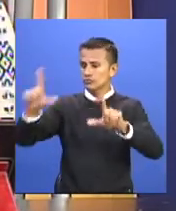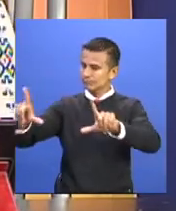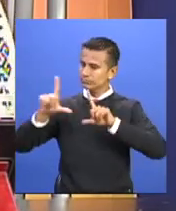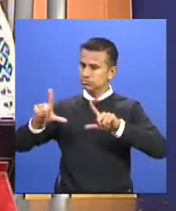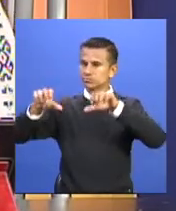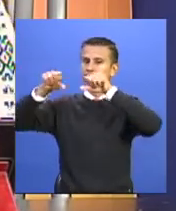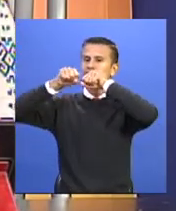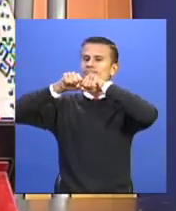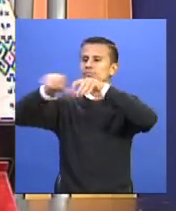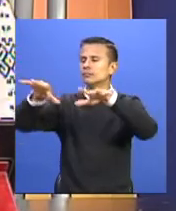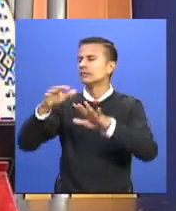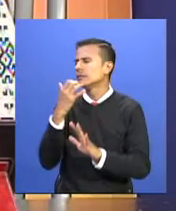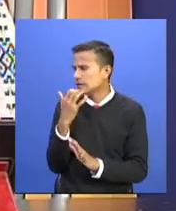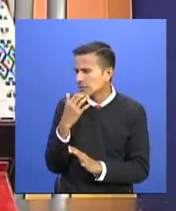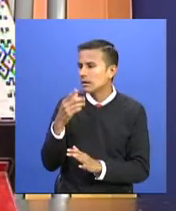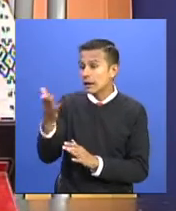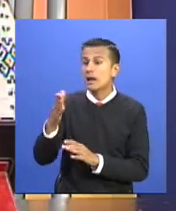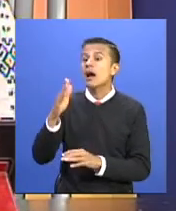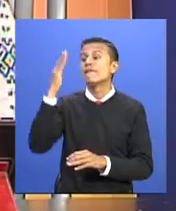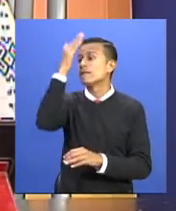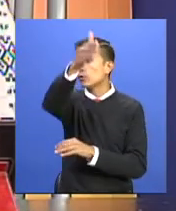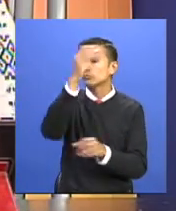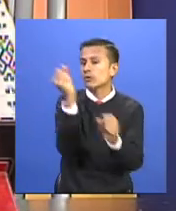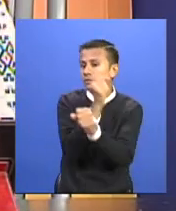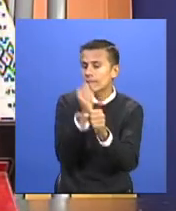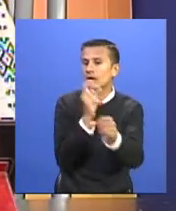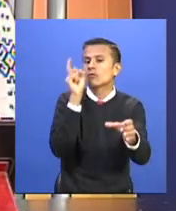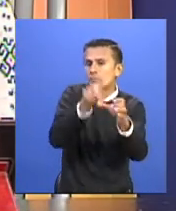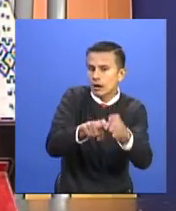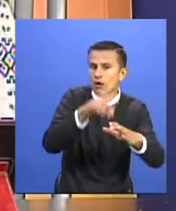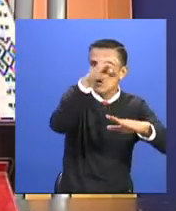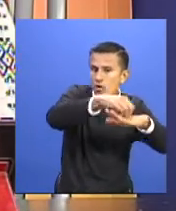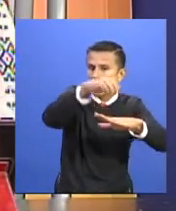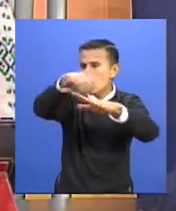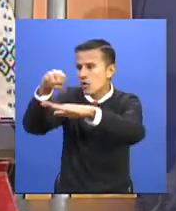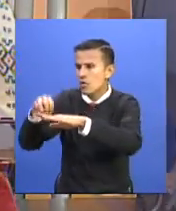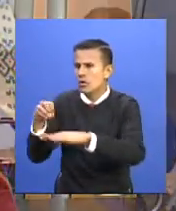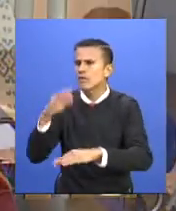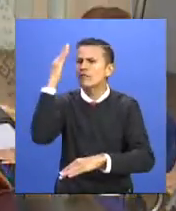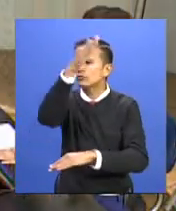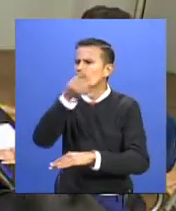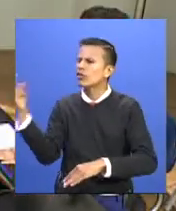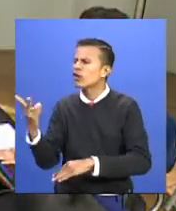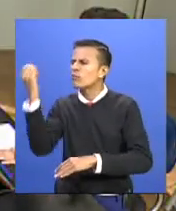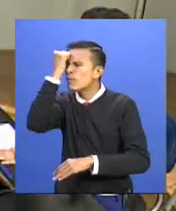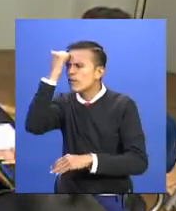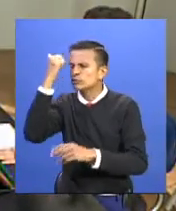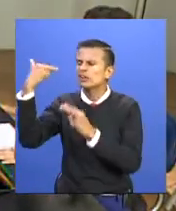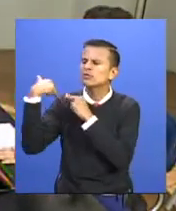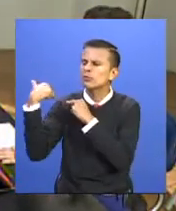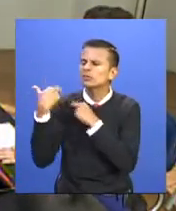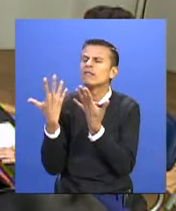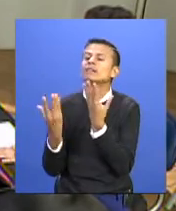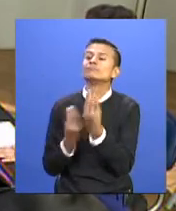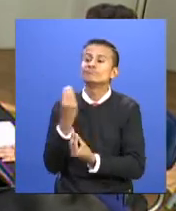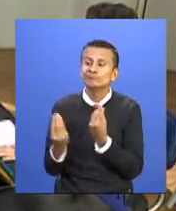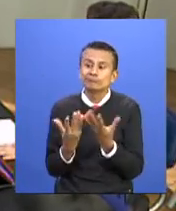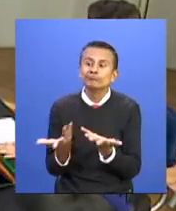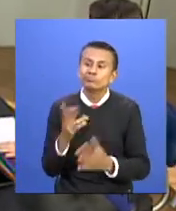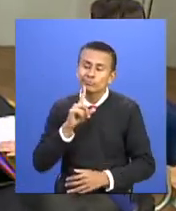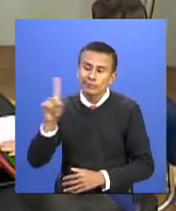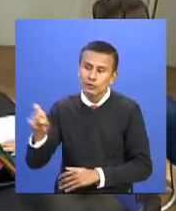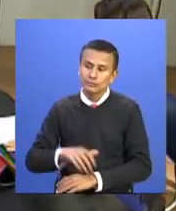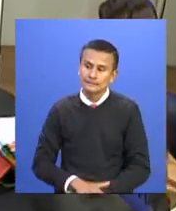ir a prestar, digamos, estos servicios de asesoría o consultoría en organizaciones o en diferentes entidades? De alguna